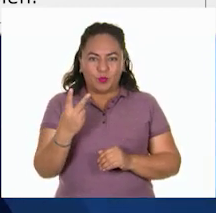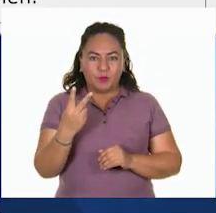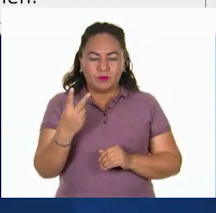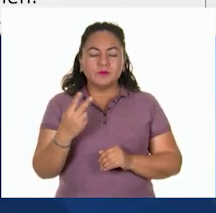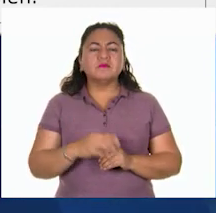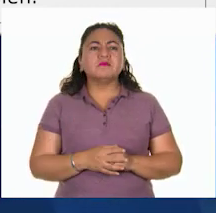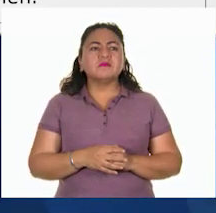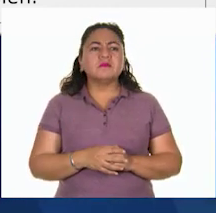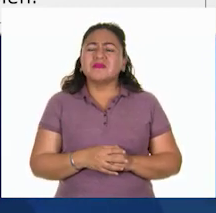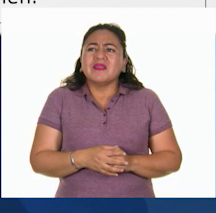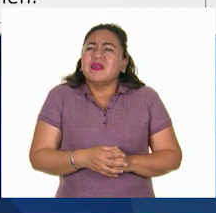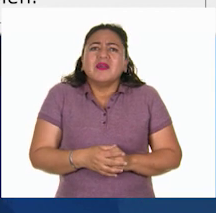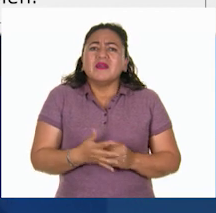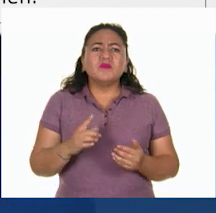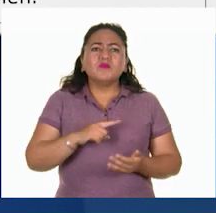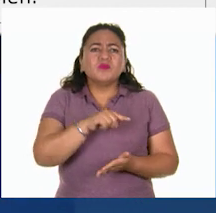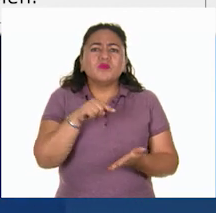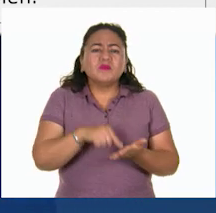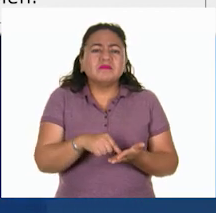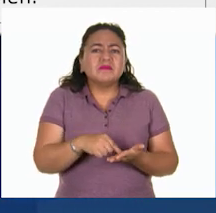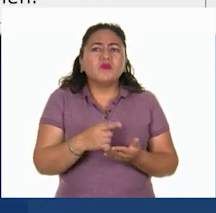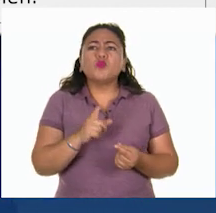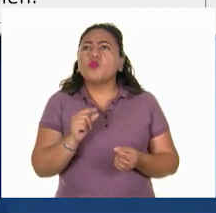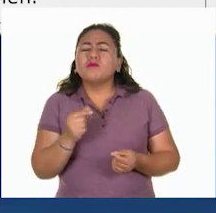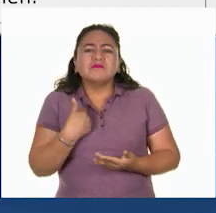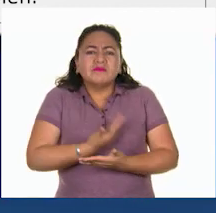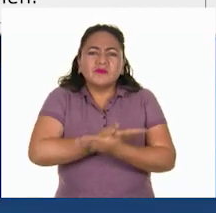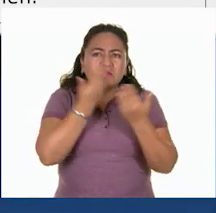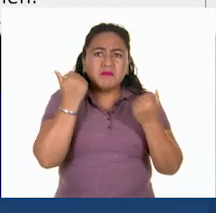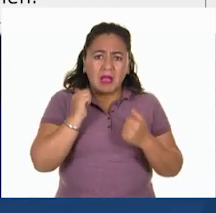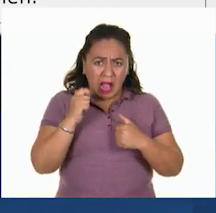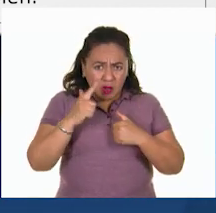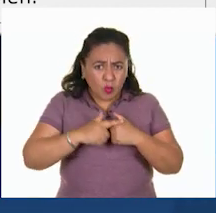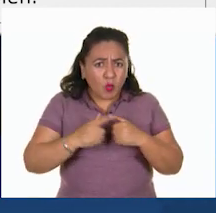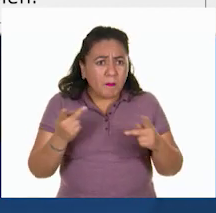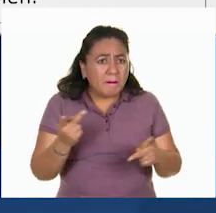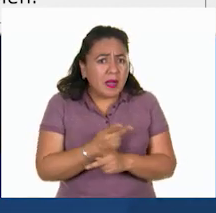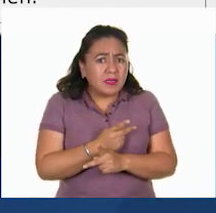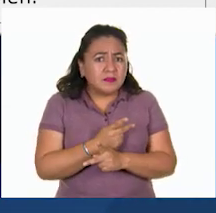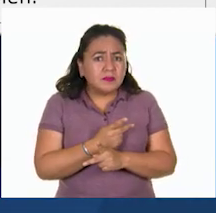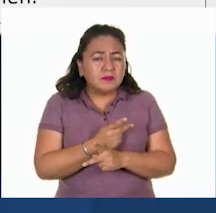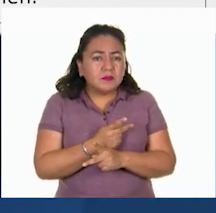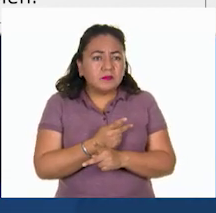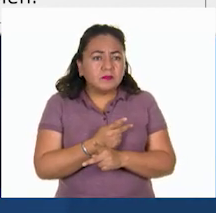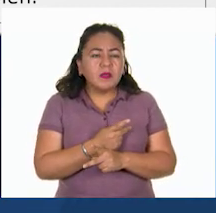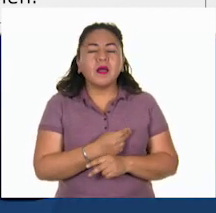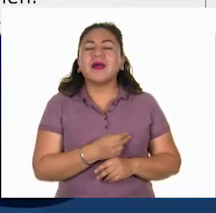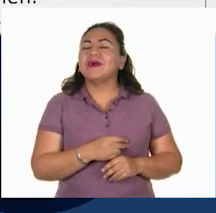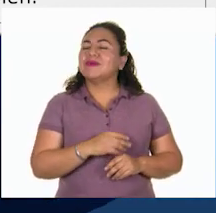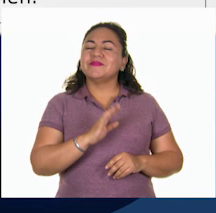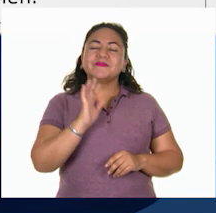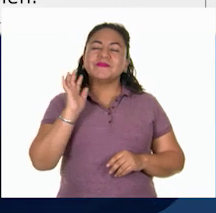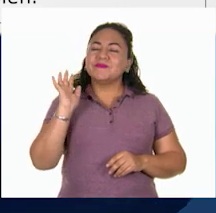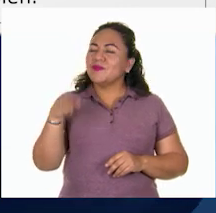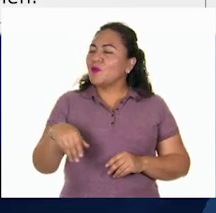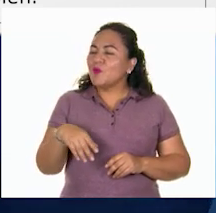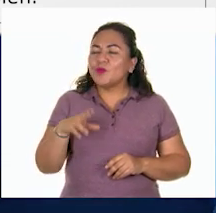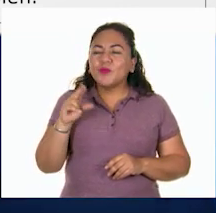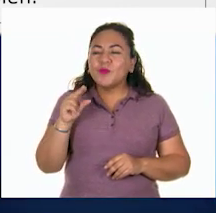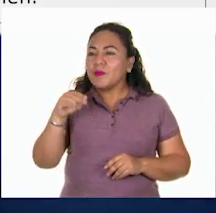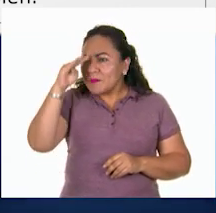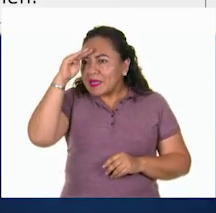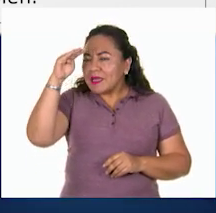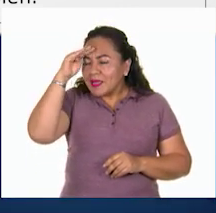No sé dónde puede estar, dijo Marcela. ¿Será que le pasa algo? No pienses en eso, recomendó